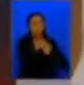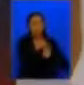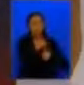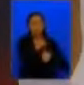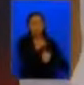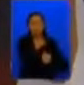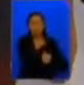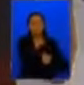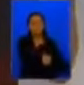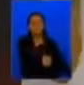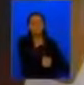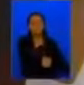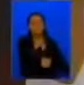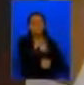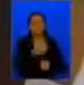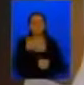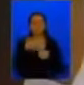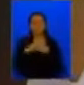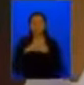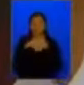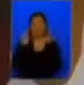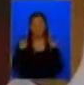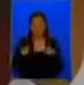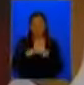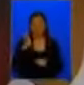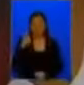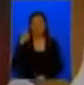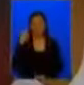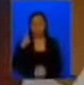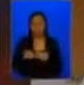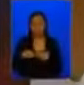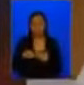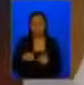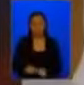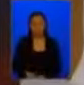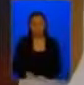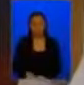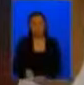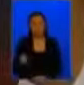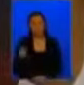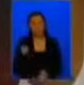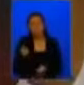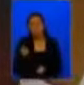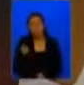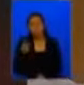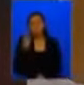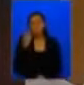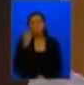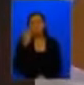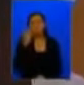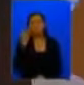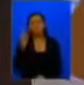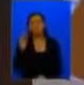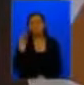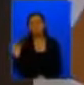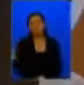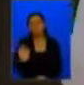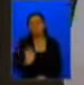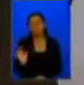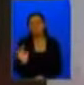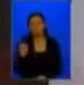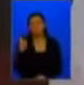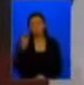$1.000.000, les pagaban solo 400.000. Pero por decreto de Maguat, ese presidente neoliberal, demócrata cristiano y